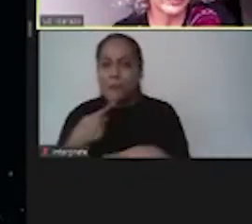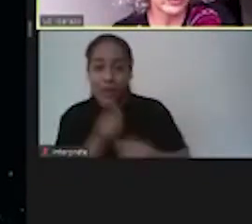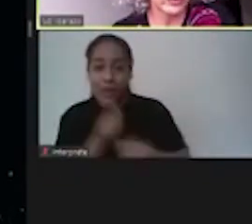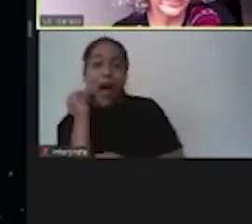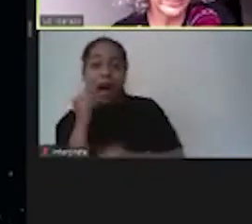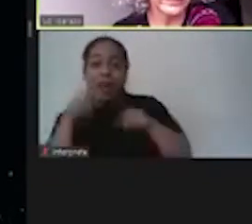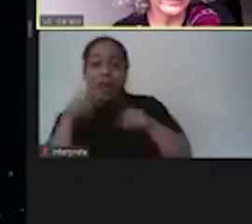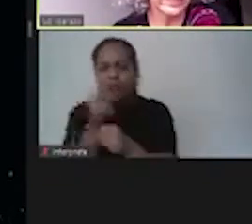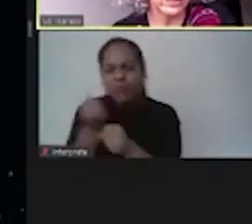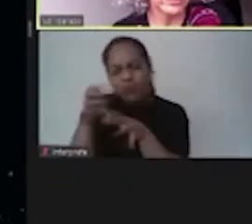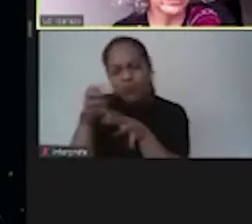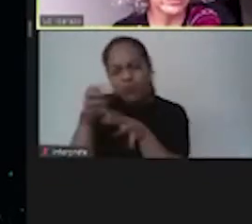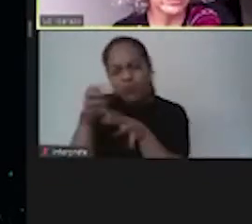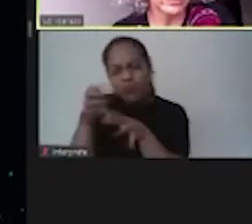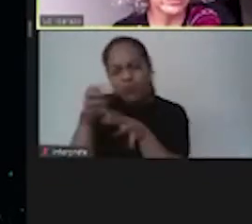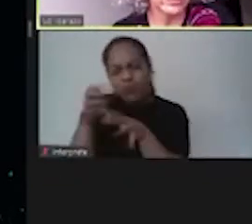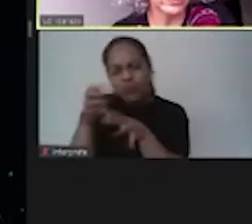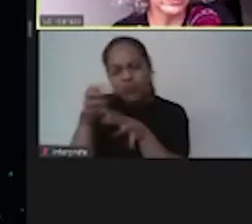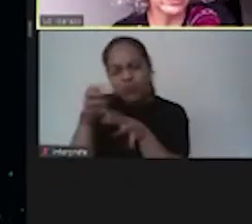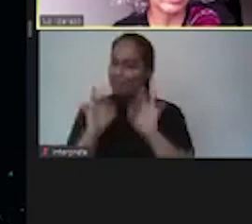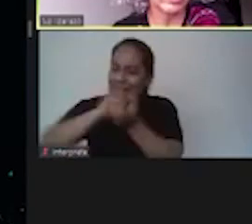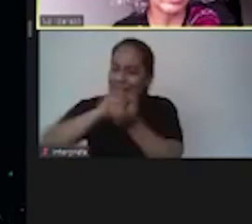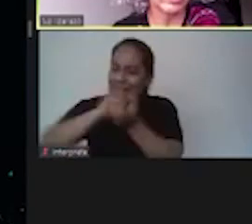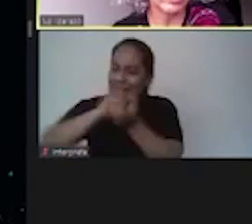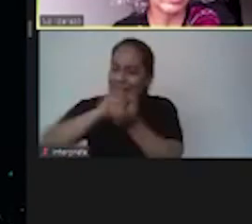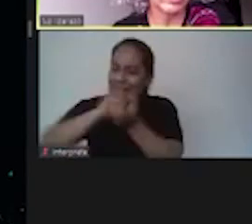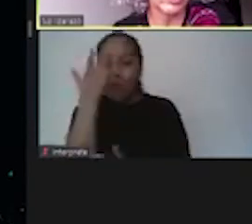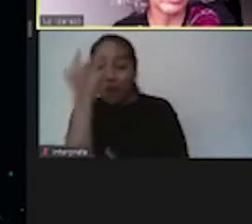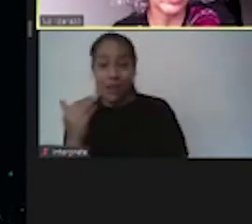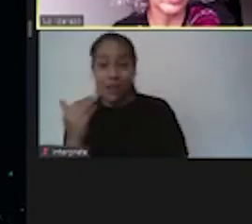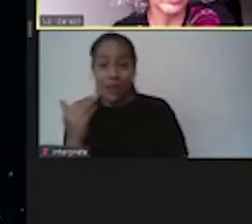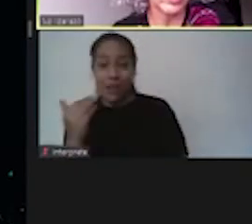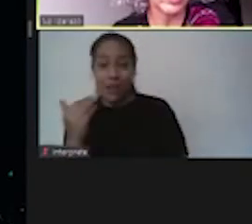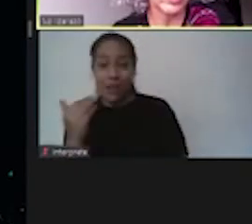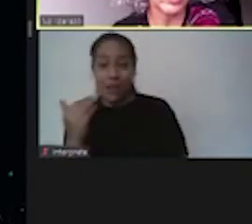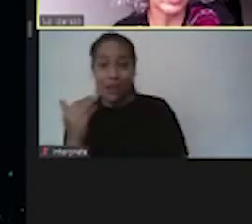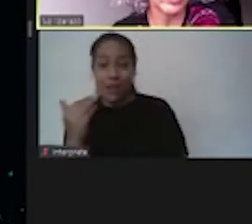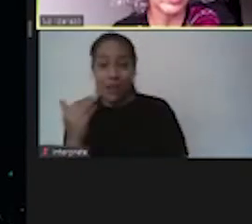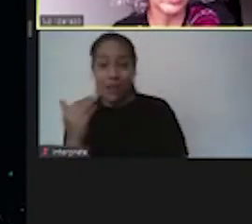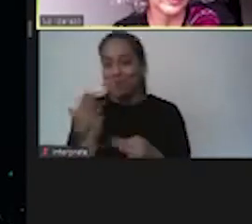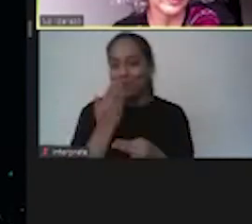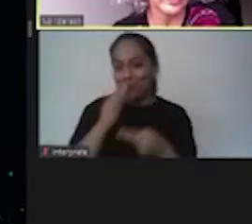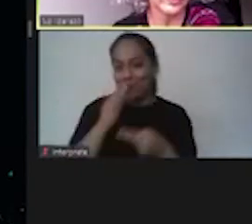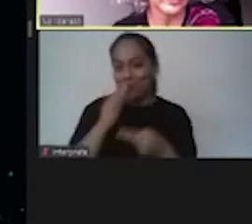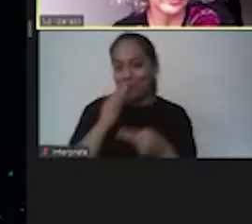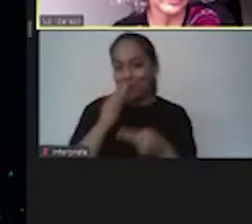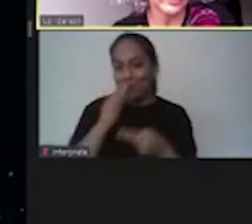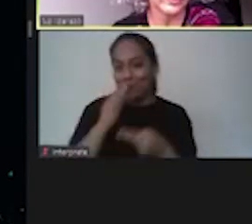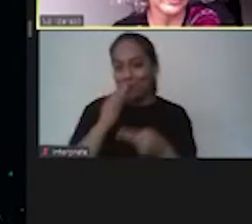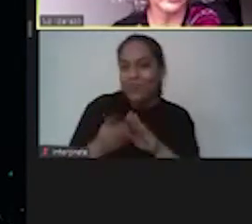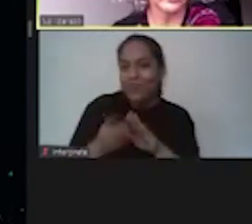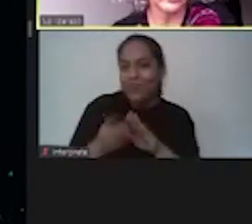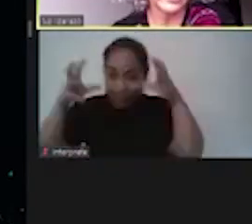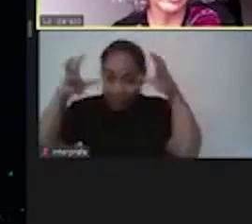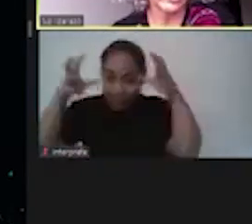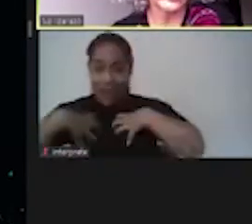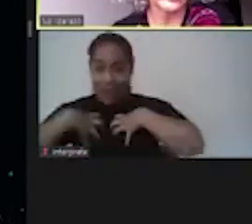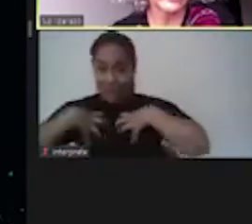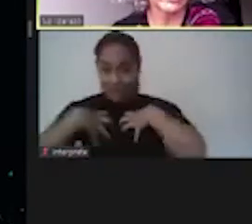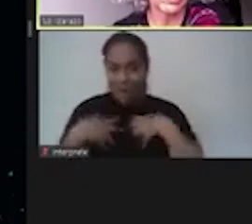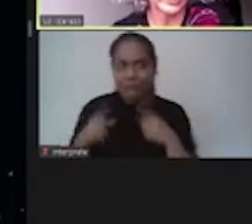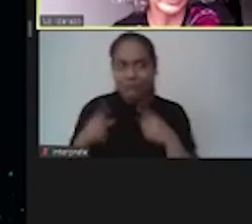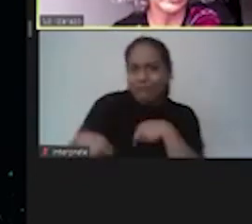encantado, sagrado, porque soy mujer aerolito. Soy ciervo de 7 púas. Soy